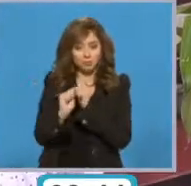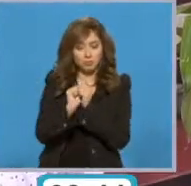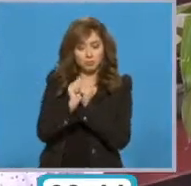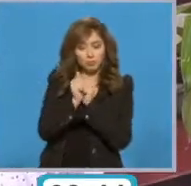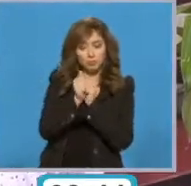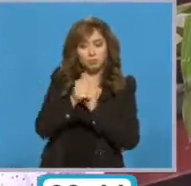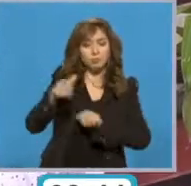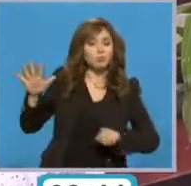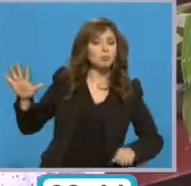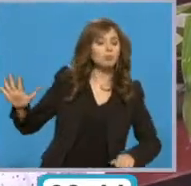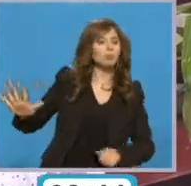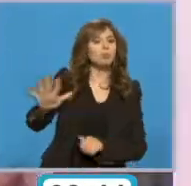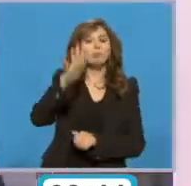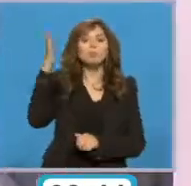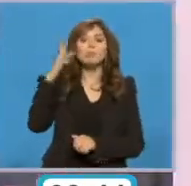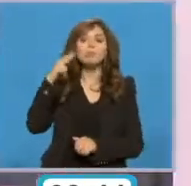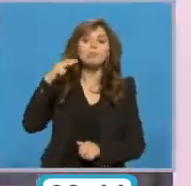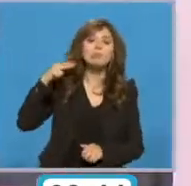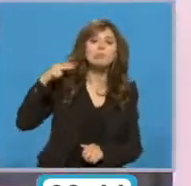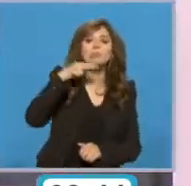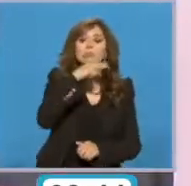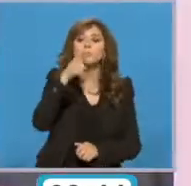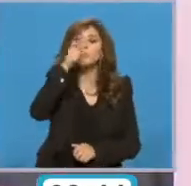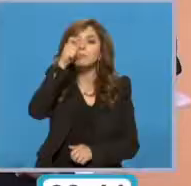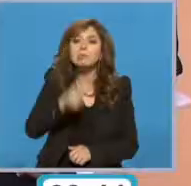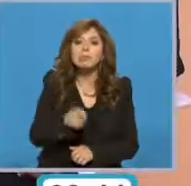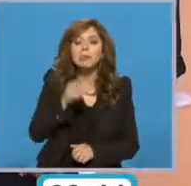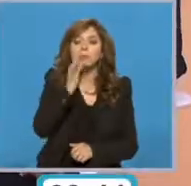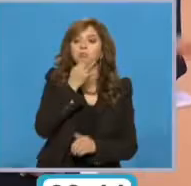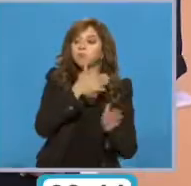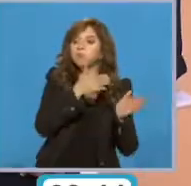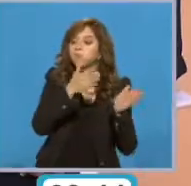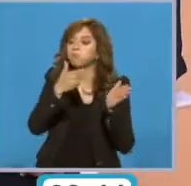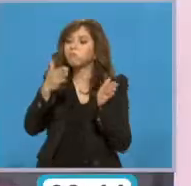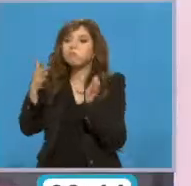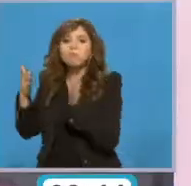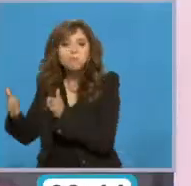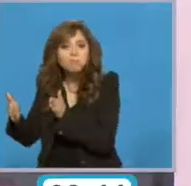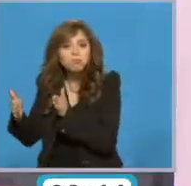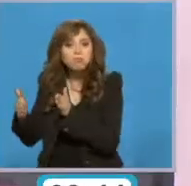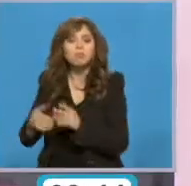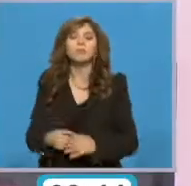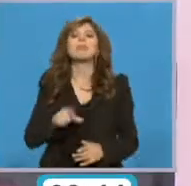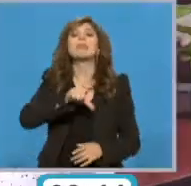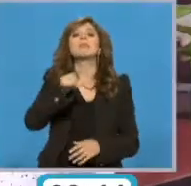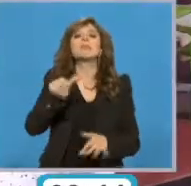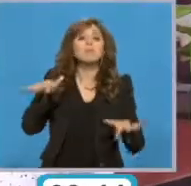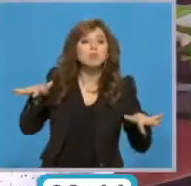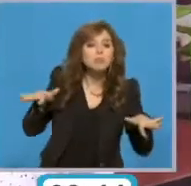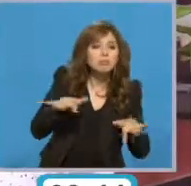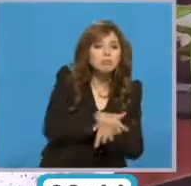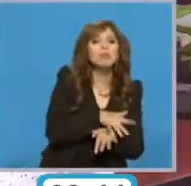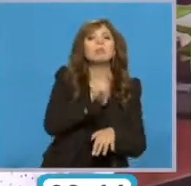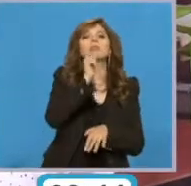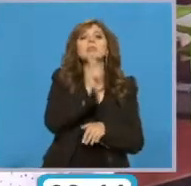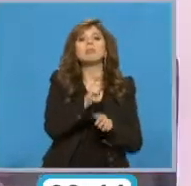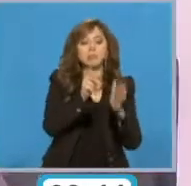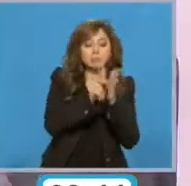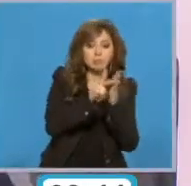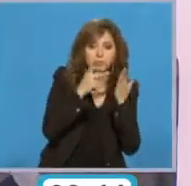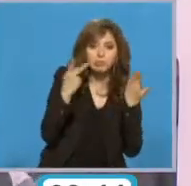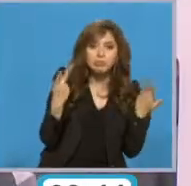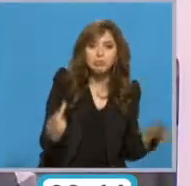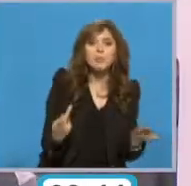jamás antes vista, Sí. En muchos sentidos, desde principios de siglo, por supuesto, cambios importantes en la prensa, pero por las